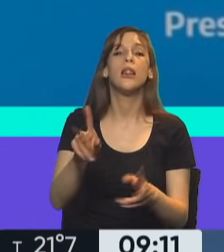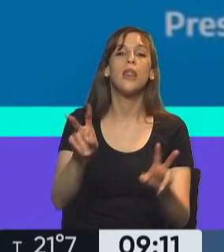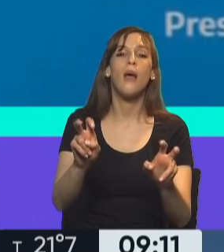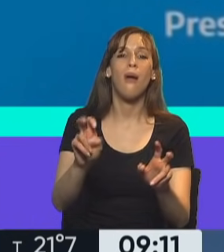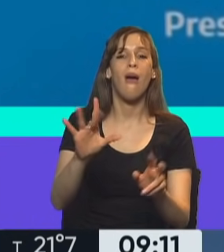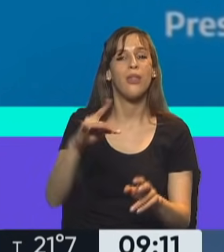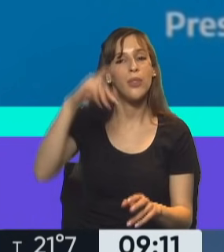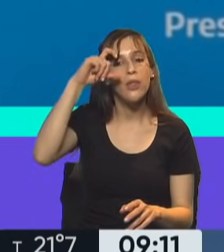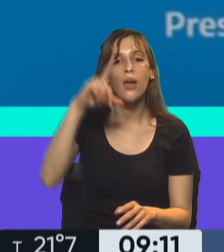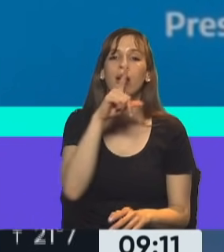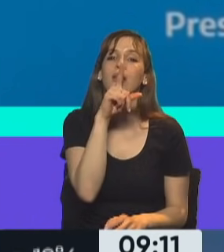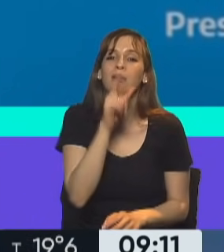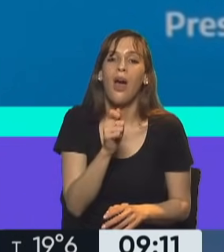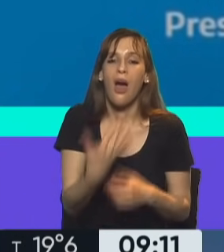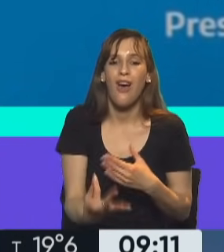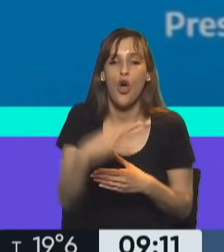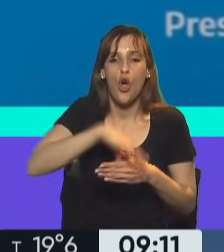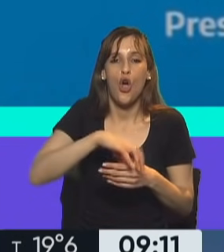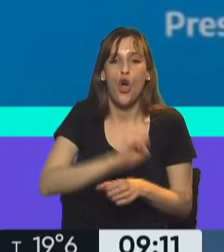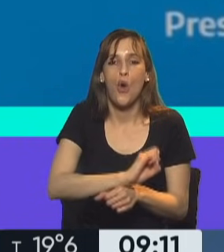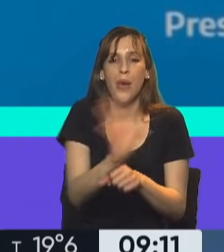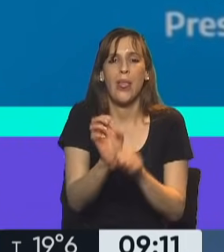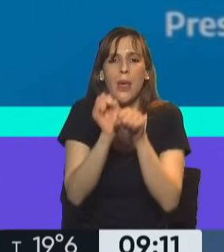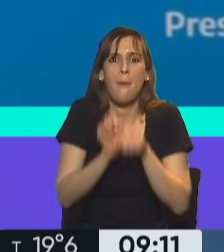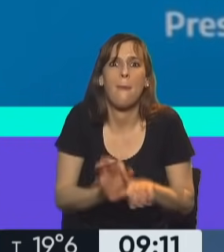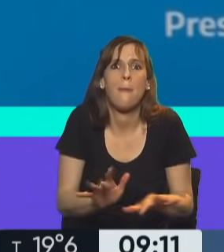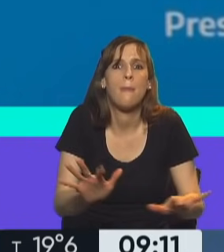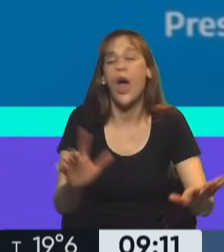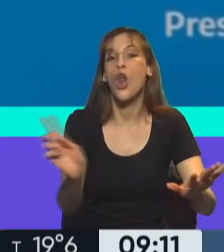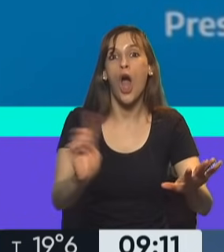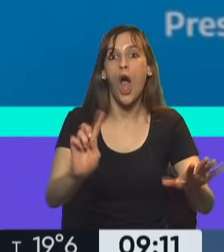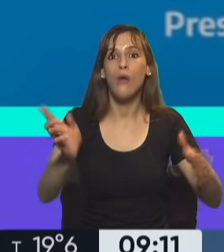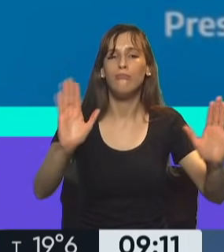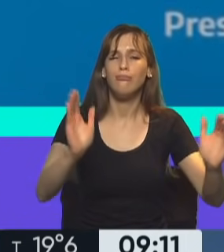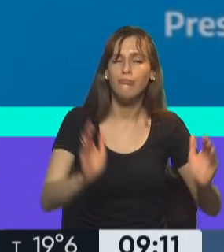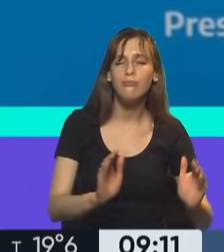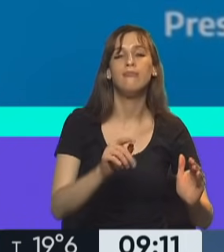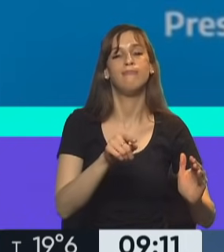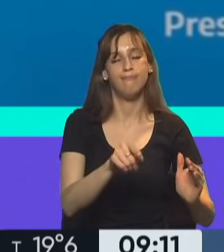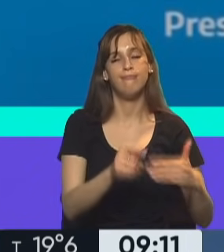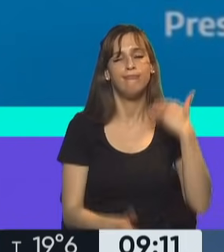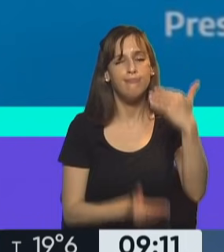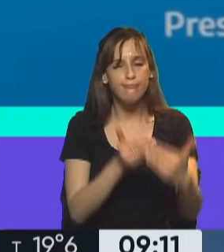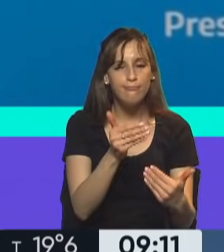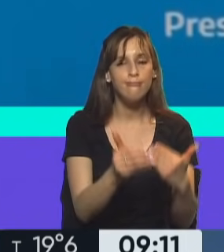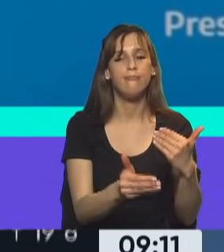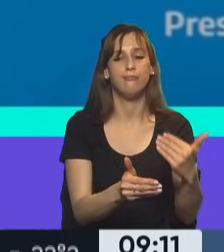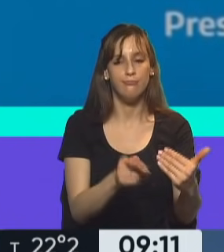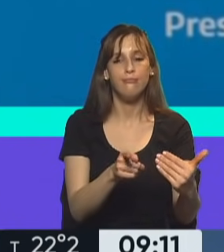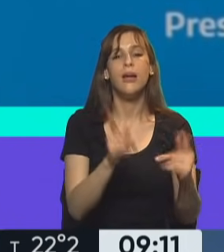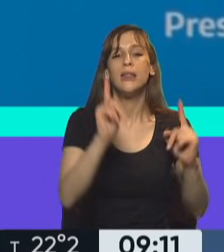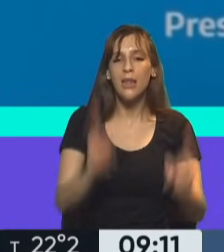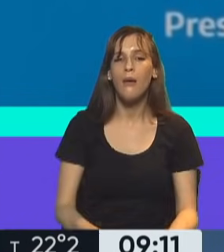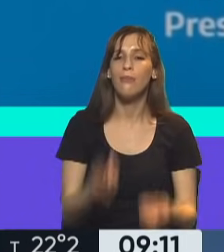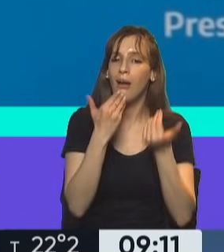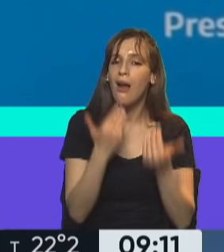variante Delta por las medidas que se tomaron a fines de junio, y han realmente logrado retrasar el ingreso, y gracias al trabajo